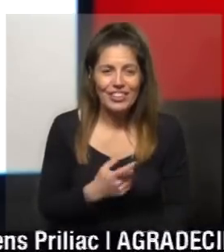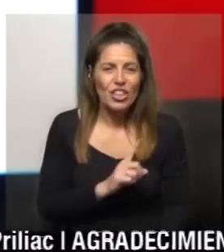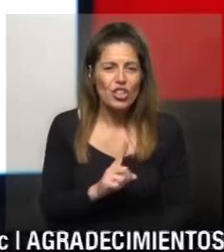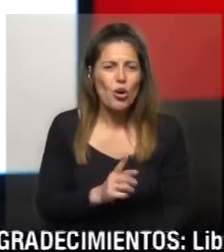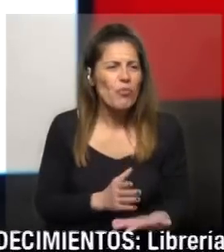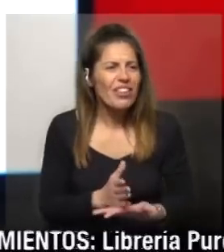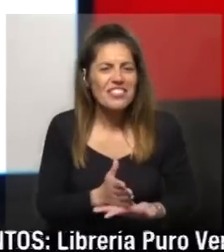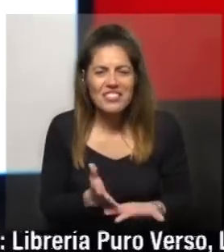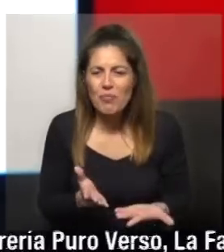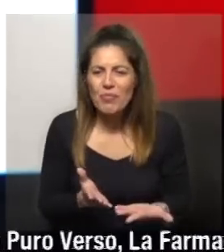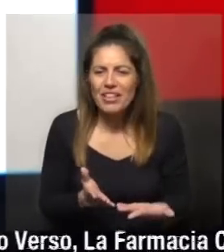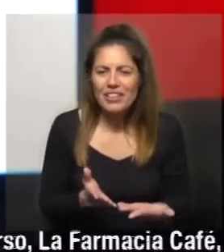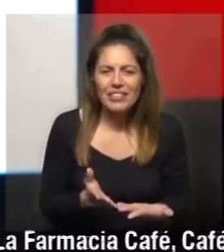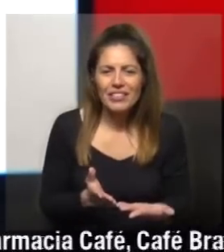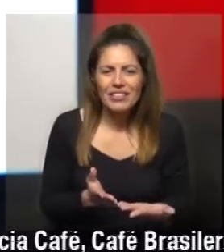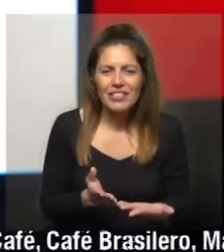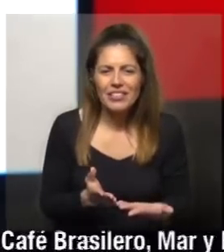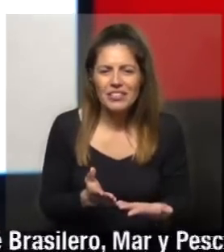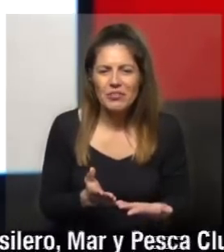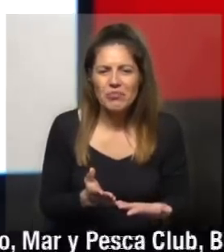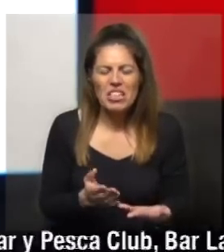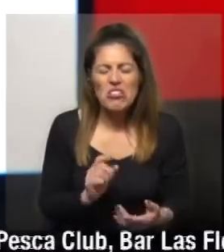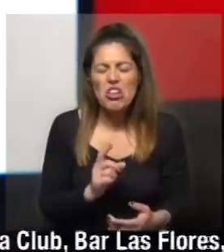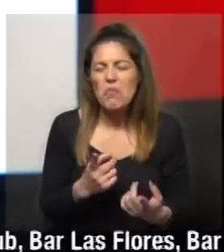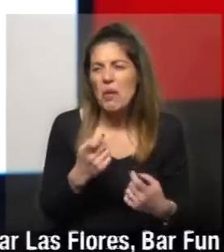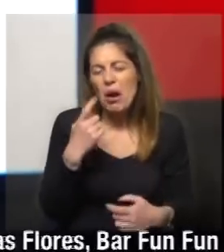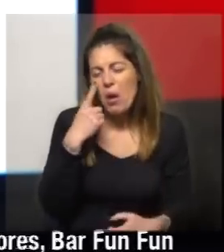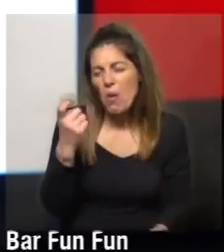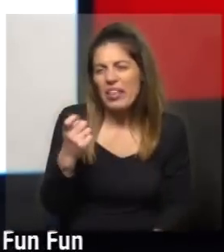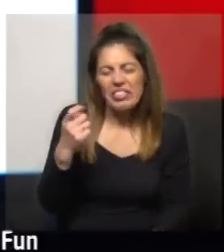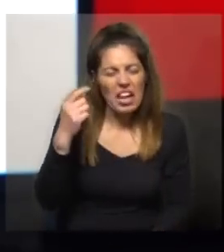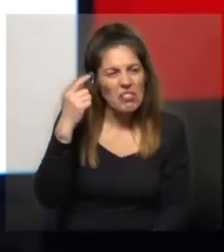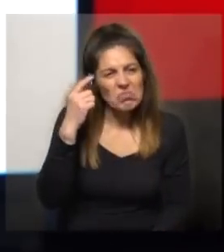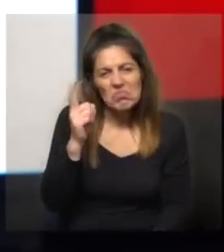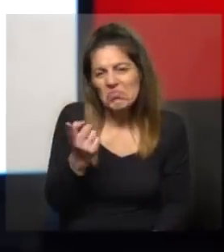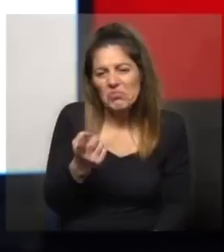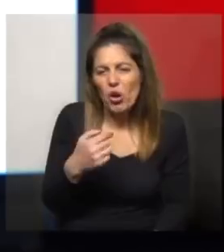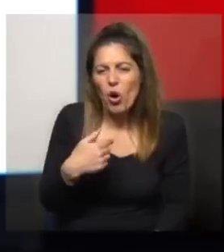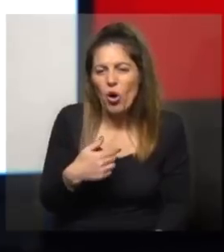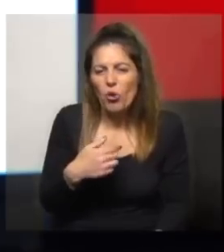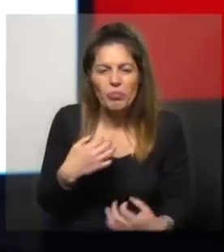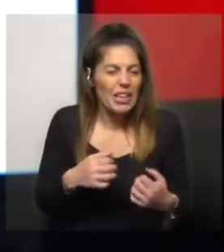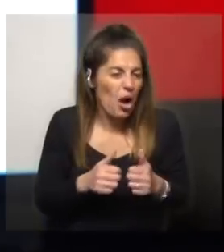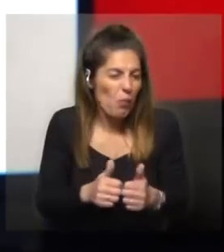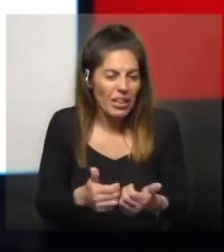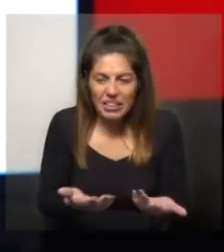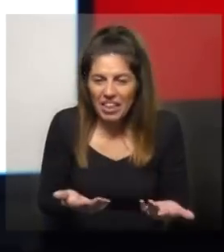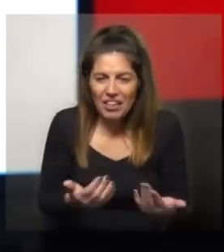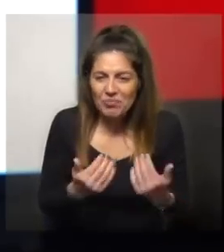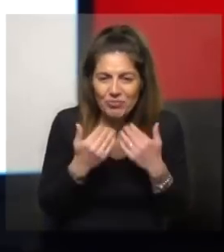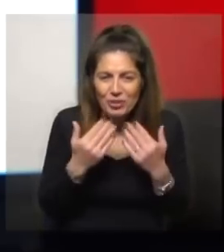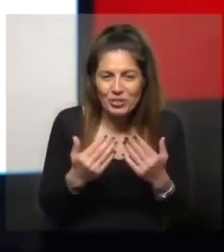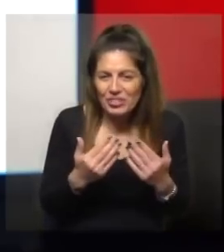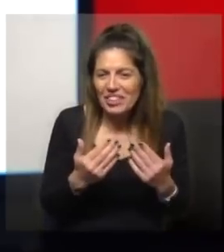porque siempre fui medio medio irreverente o medio inconsciente en esos términos o sea no no o bien acompañada digamos no sé